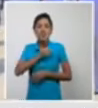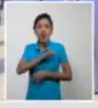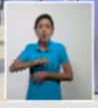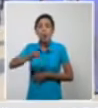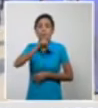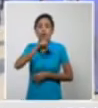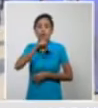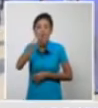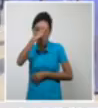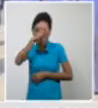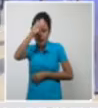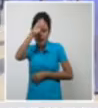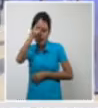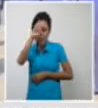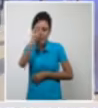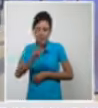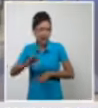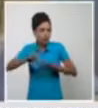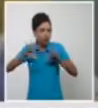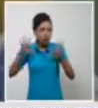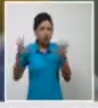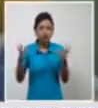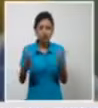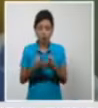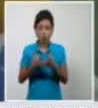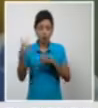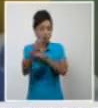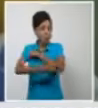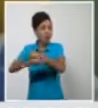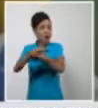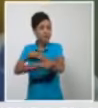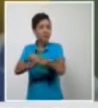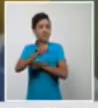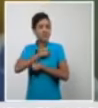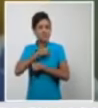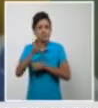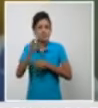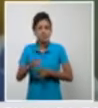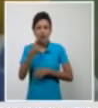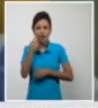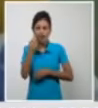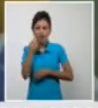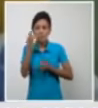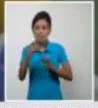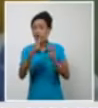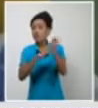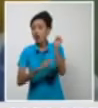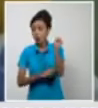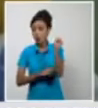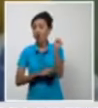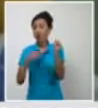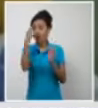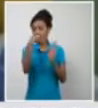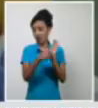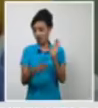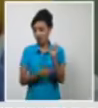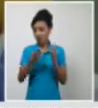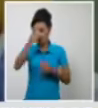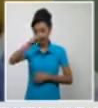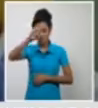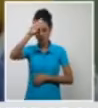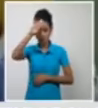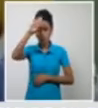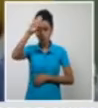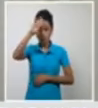las sociedades del mundo quisieran aprender y respetar un poco más los valores que Cuba estrena. Desde Roma, Fabrizio Casari, un abrazo